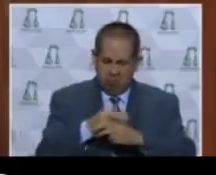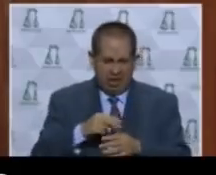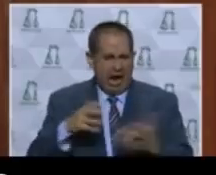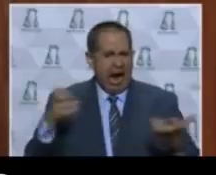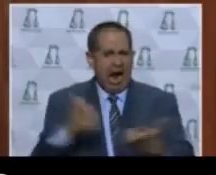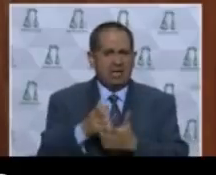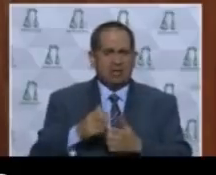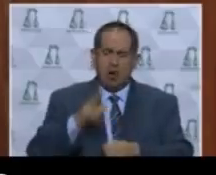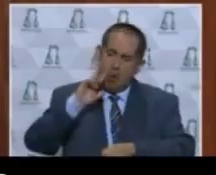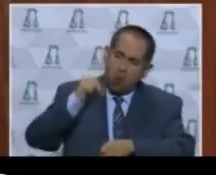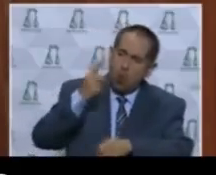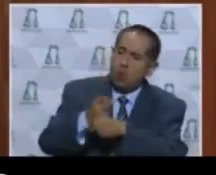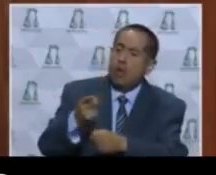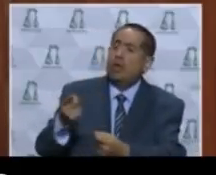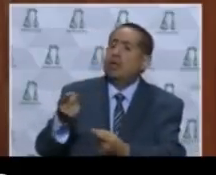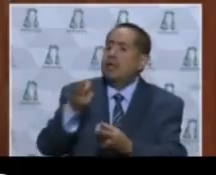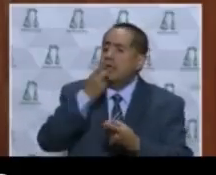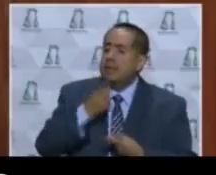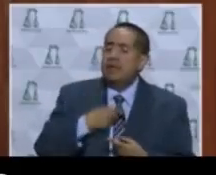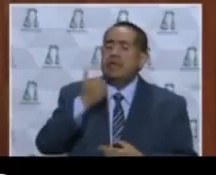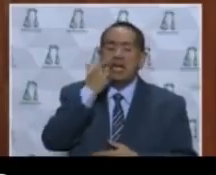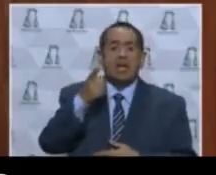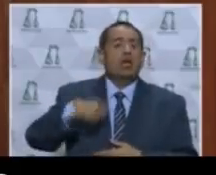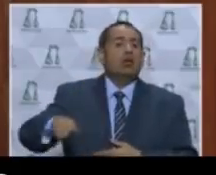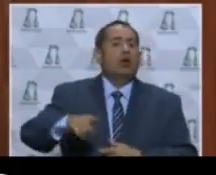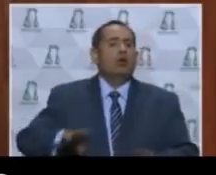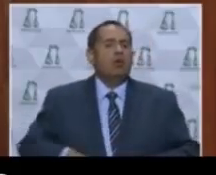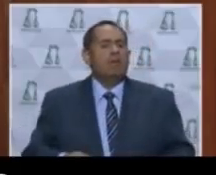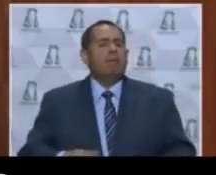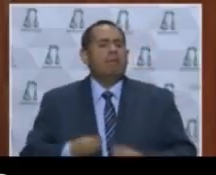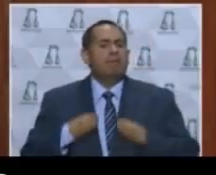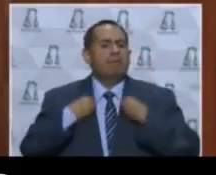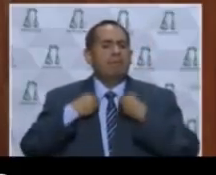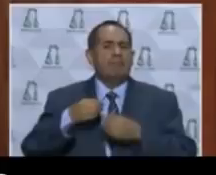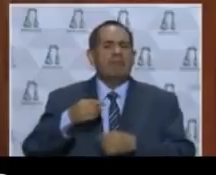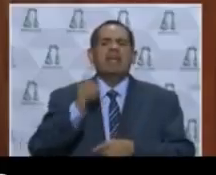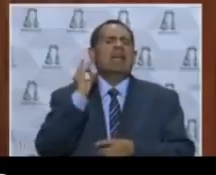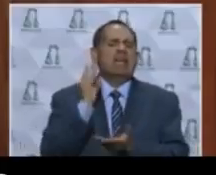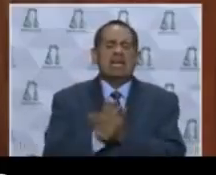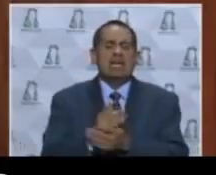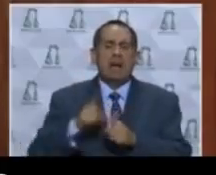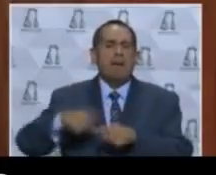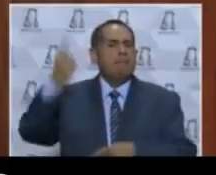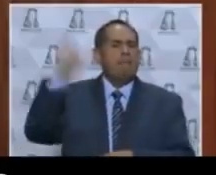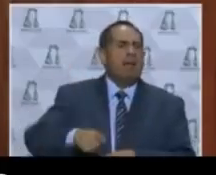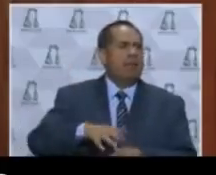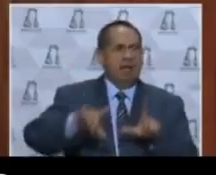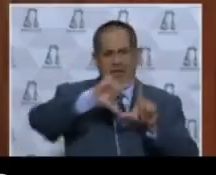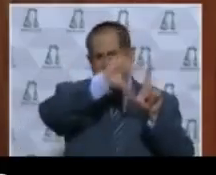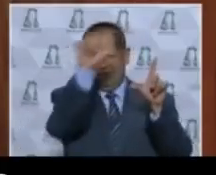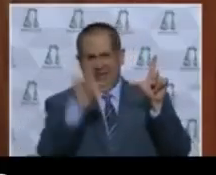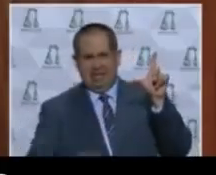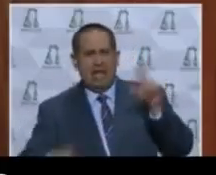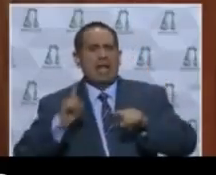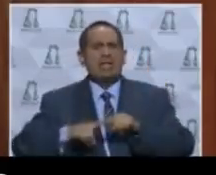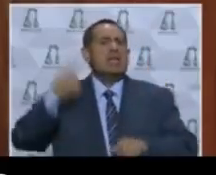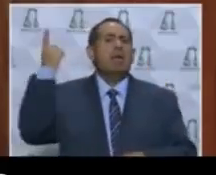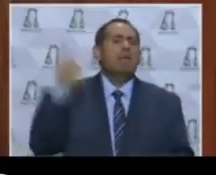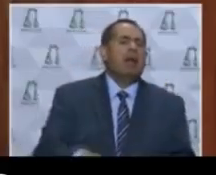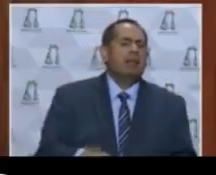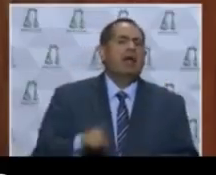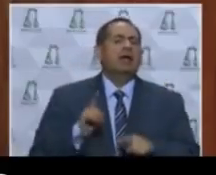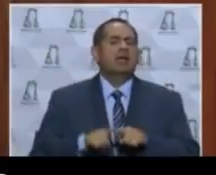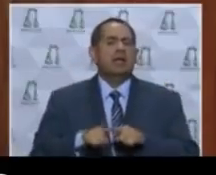la voluntad y el bienestar del único que manda en este país